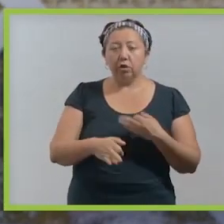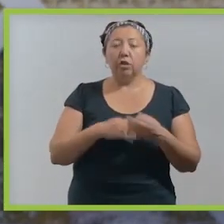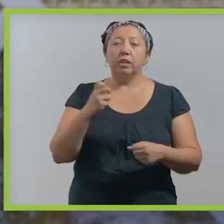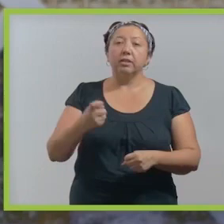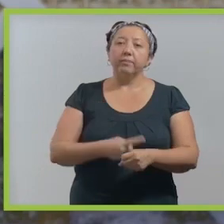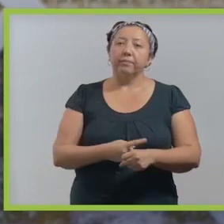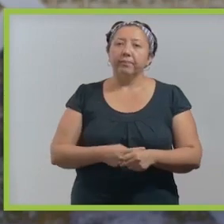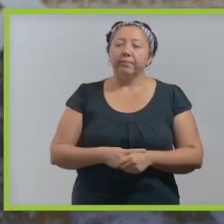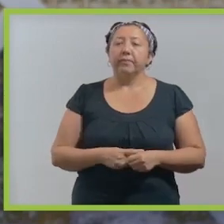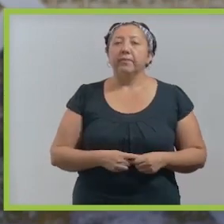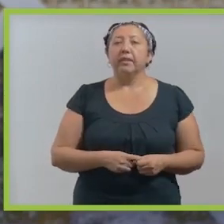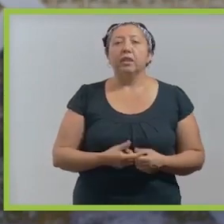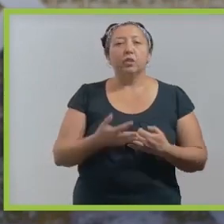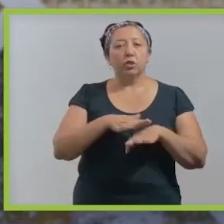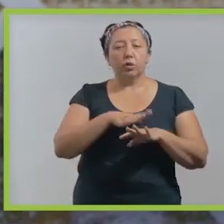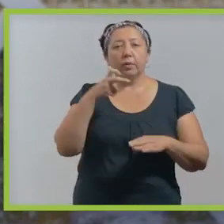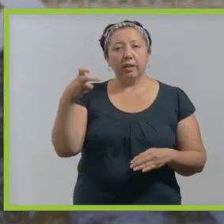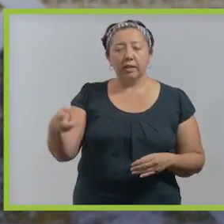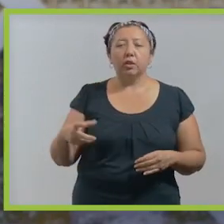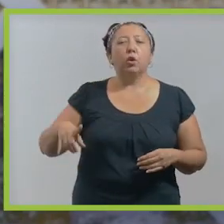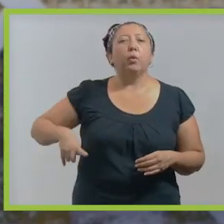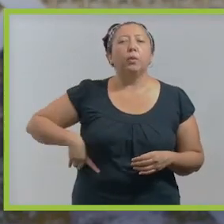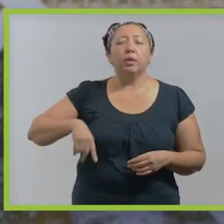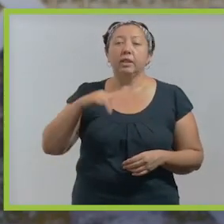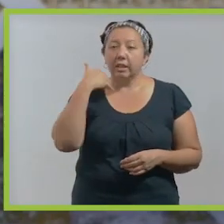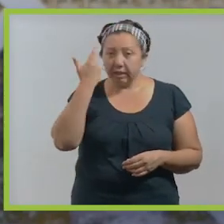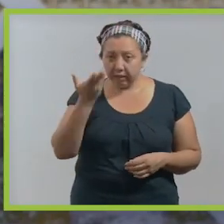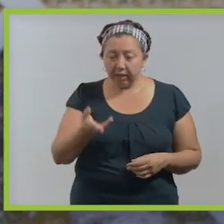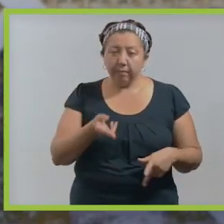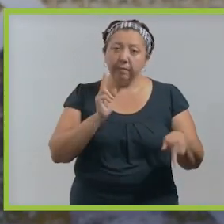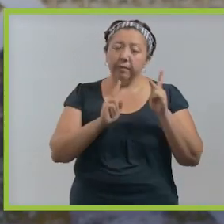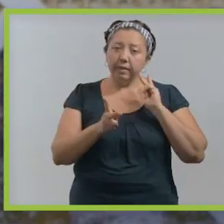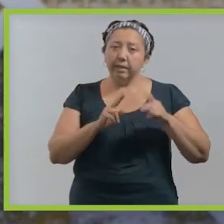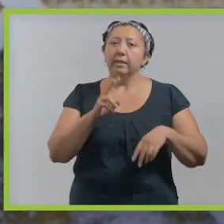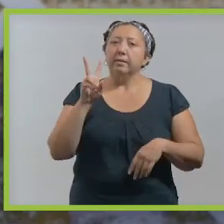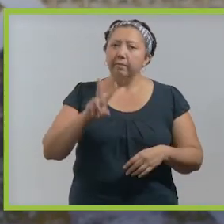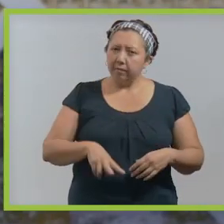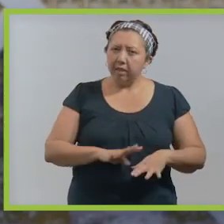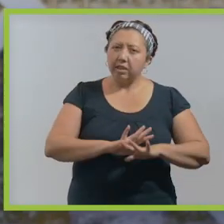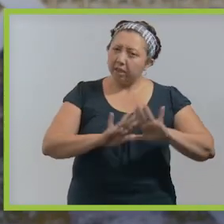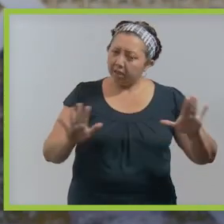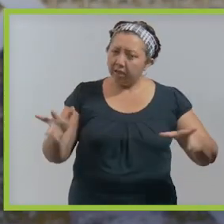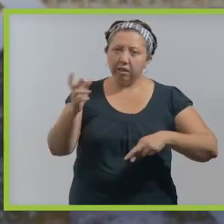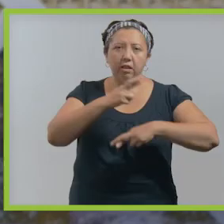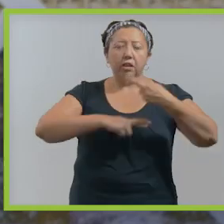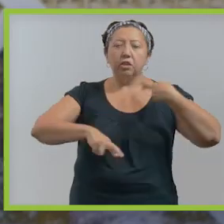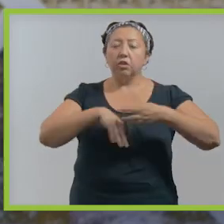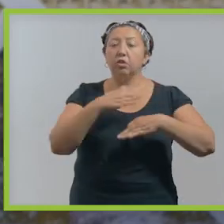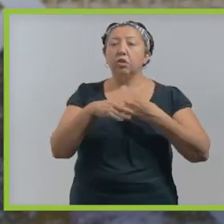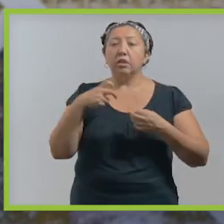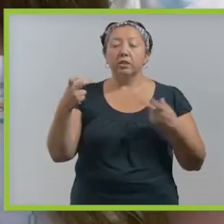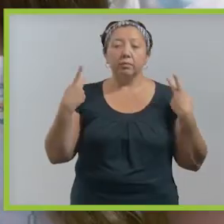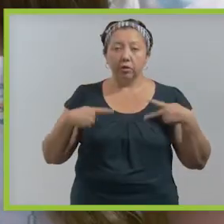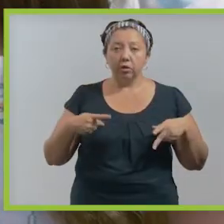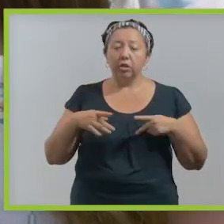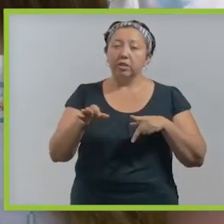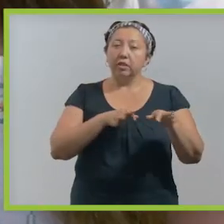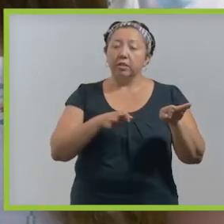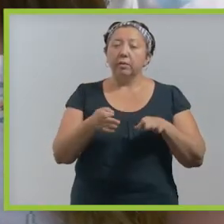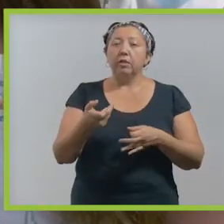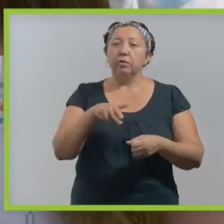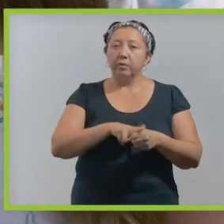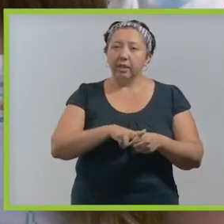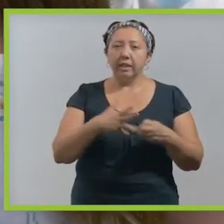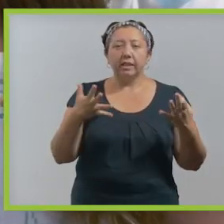de toda esta contingencia. Y sobre este tema, gobernador, quisiera que nos cuente si realmente ya regresó todo ese personal del